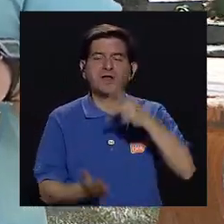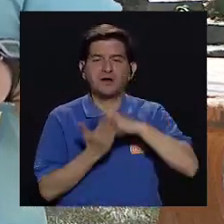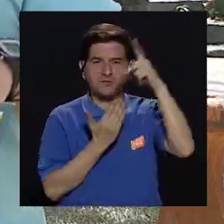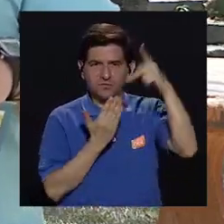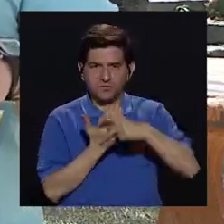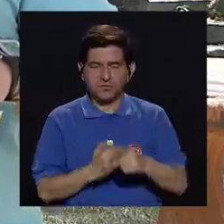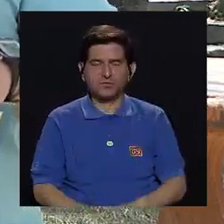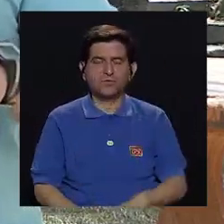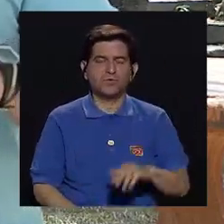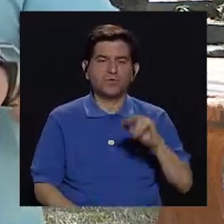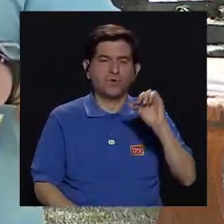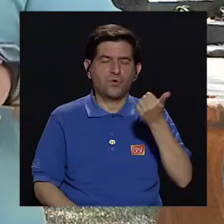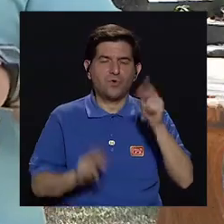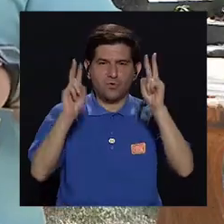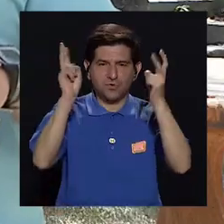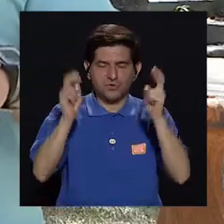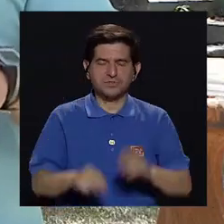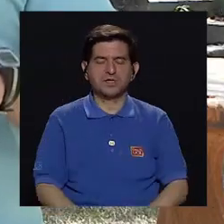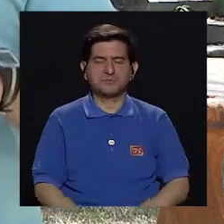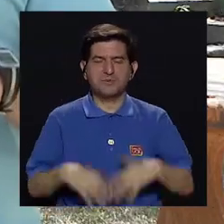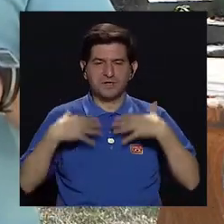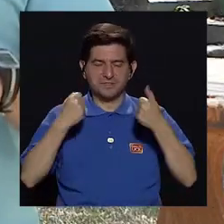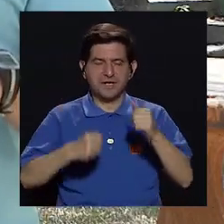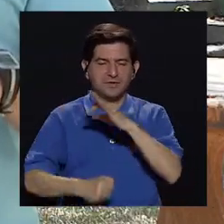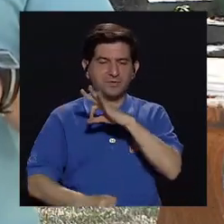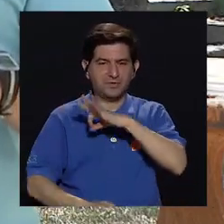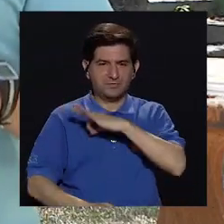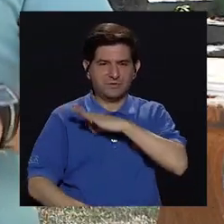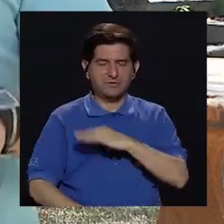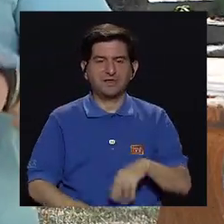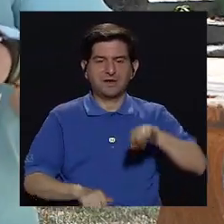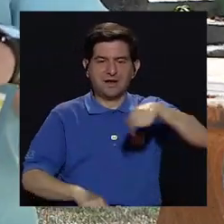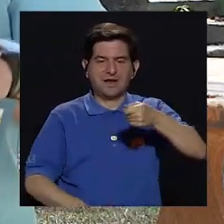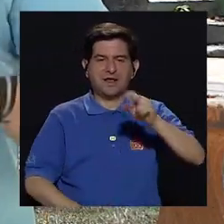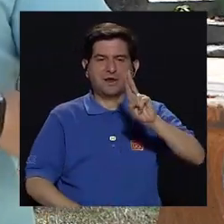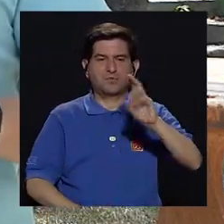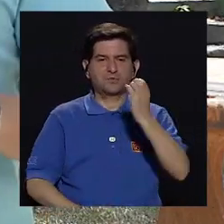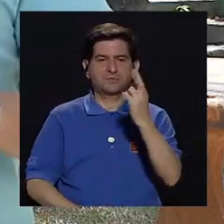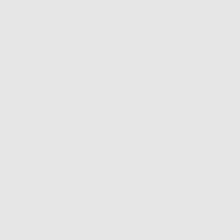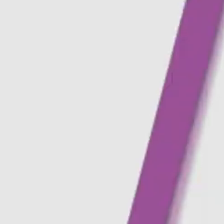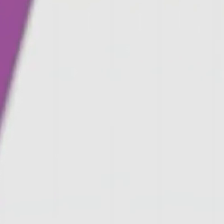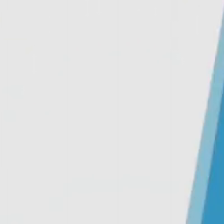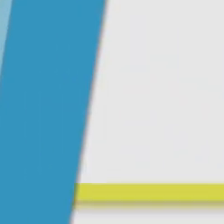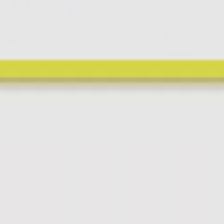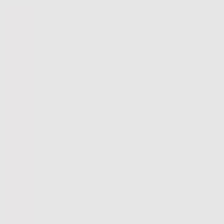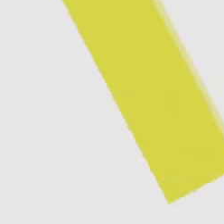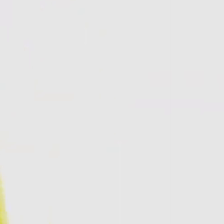próxima edición con más temas de salud y bienestar por su canal UCR. Hasta pronto.